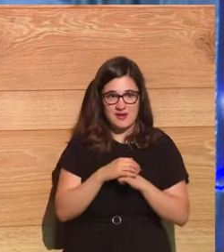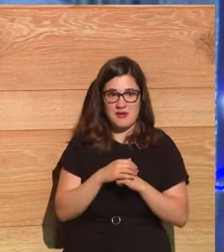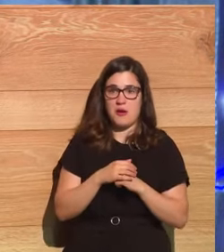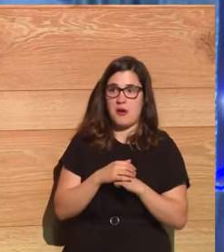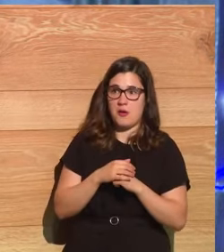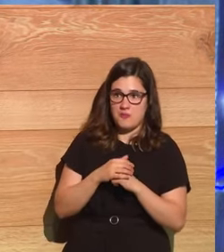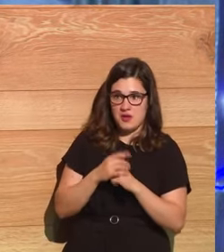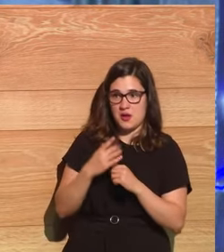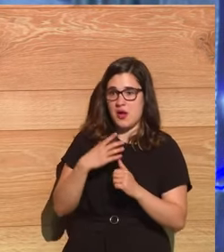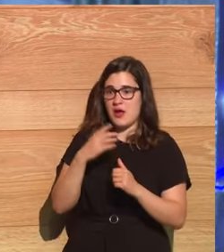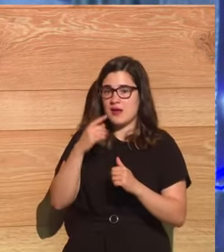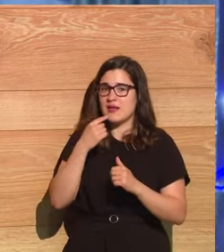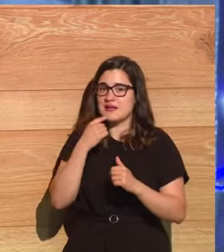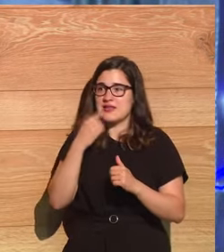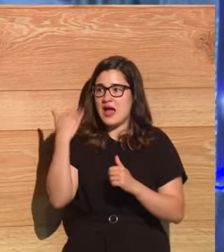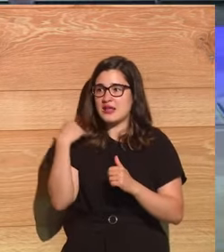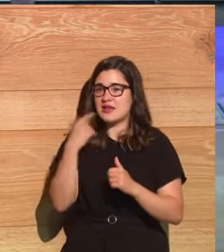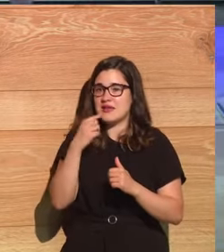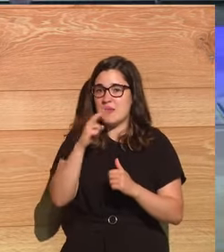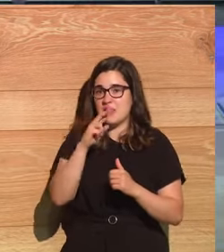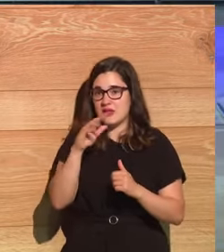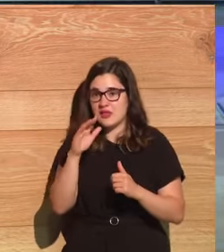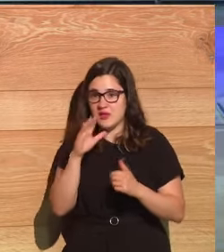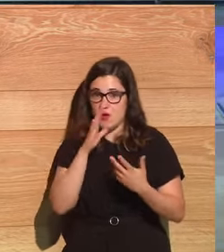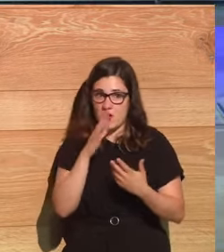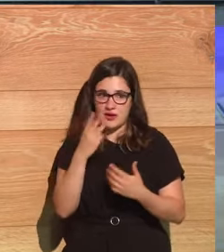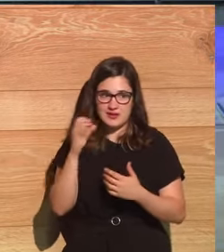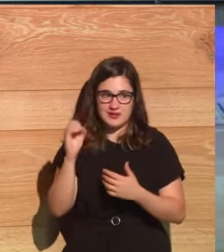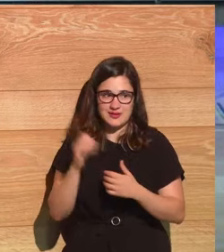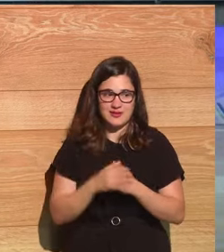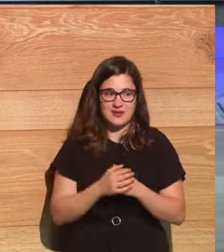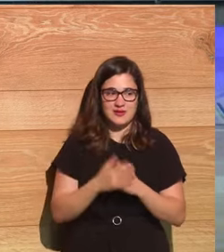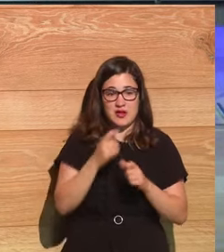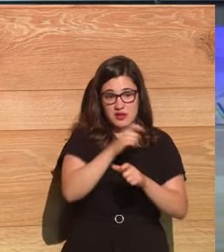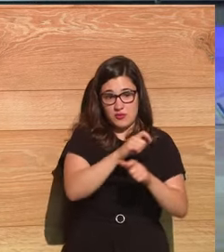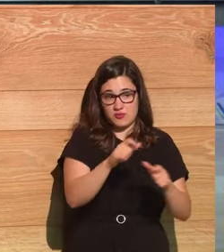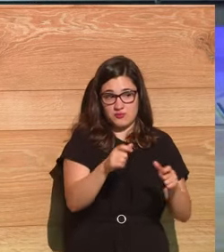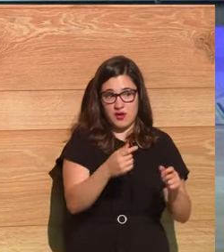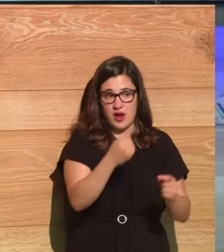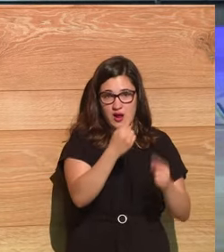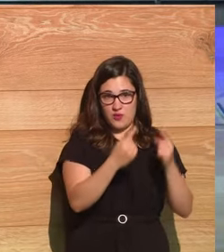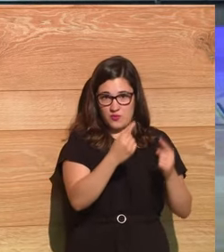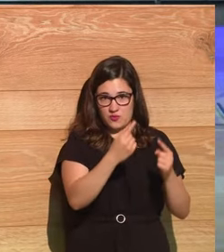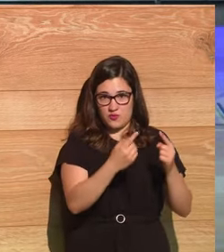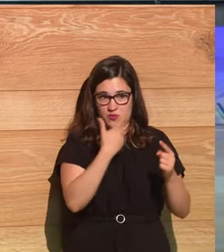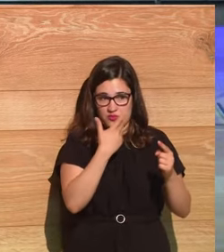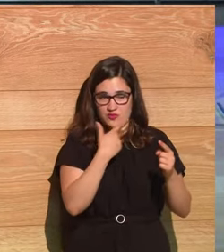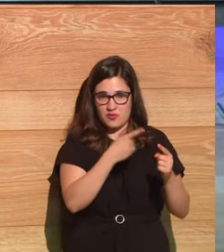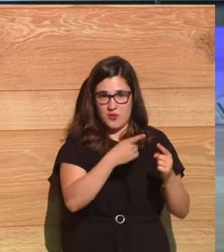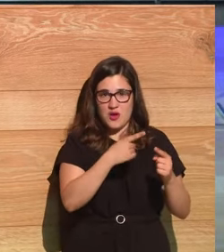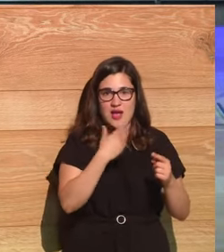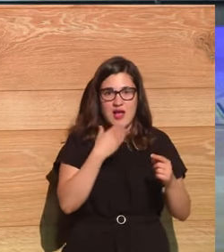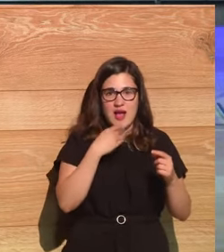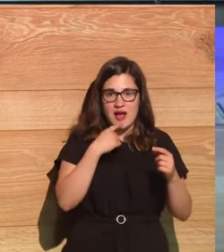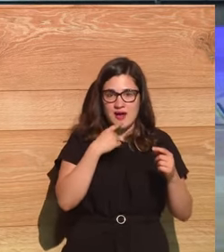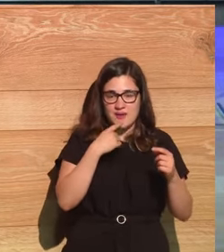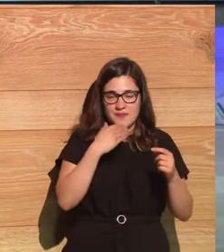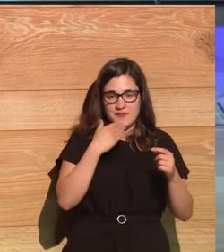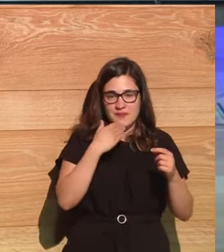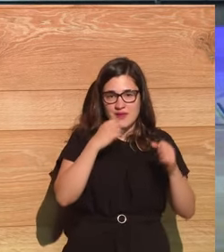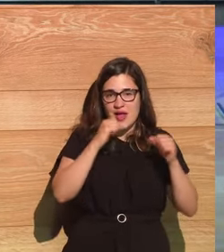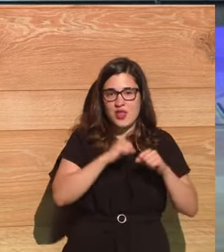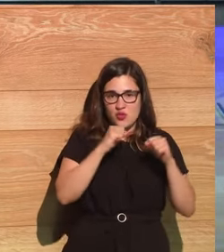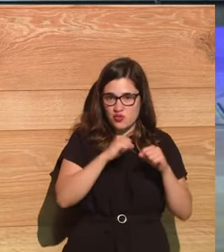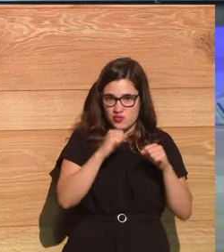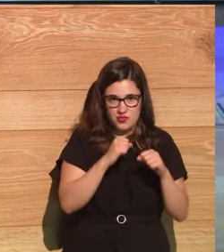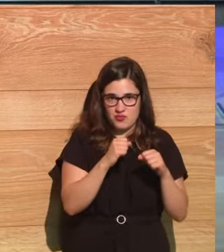30. Recuerdo cuando decía 25. Sí, no, bueno, y luego todos conocemos algunos que ni adultos se hacen adultos ya pasados unas cuantas edades, ni a la treintena ni a la